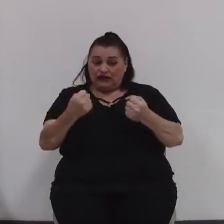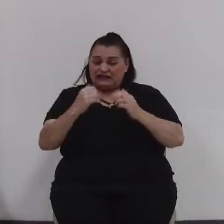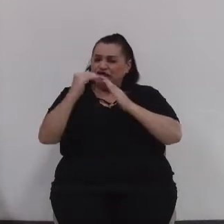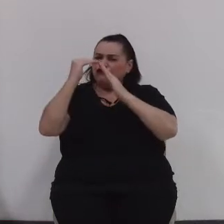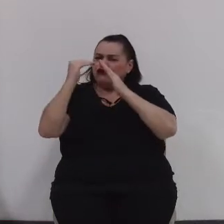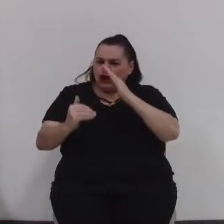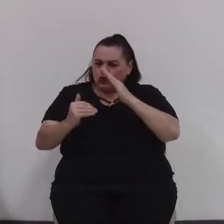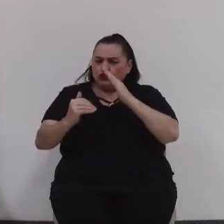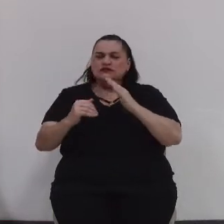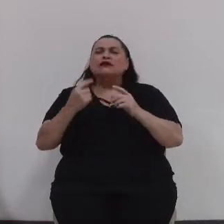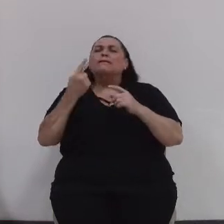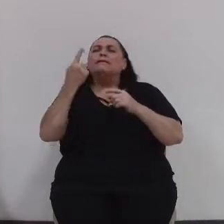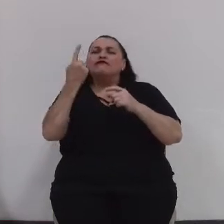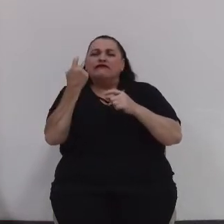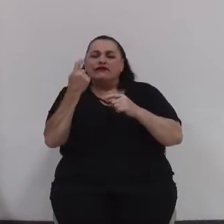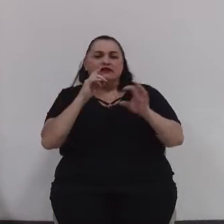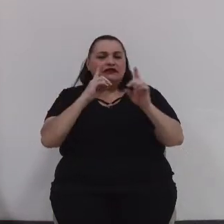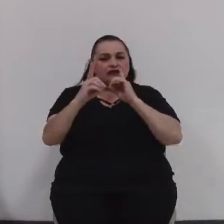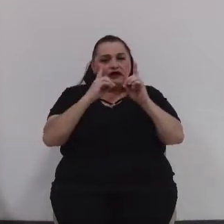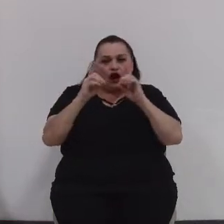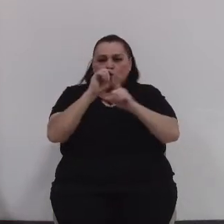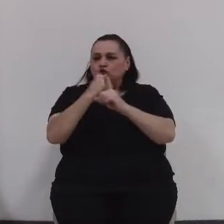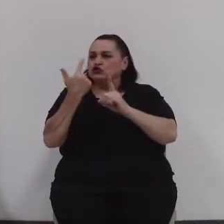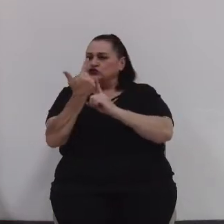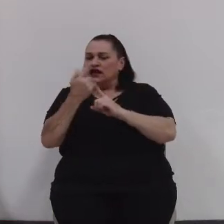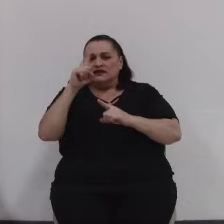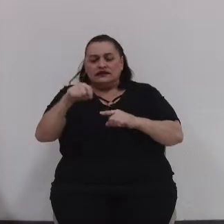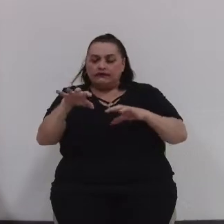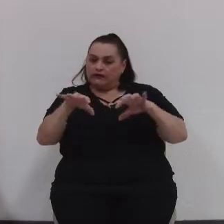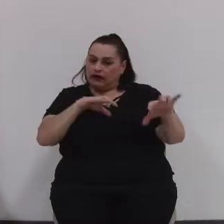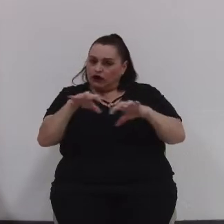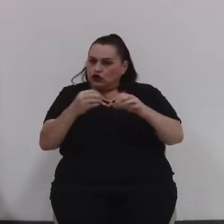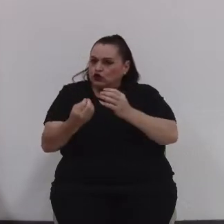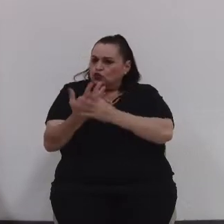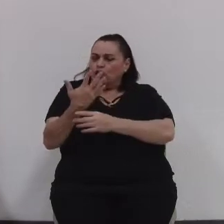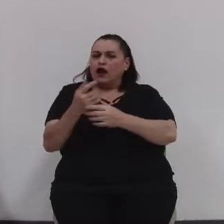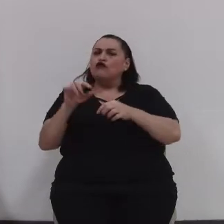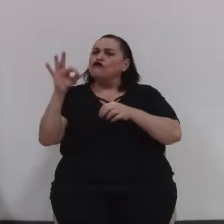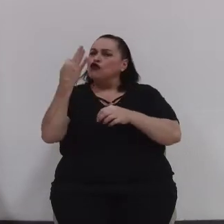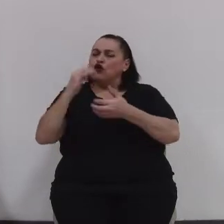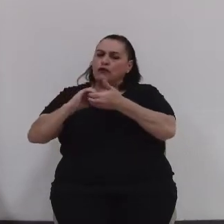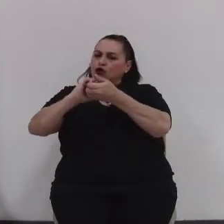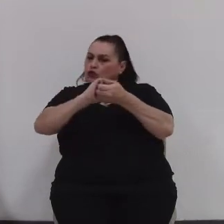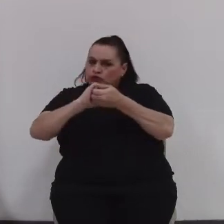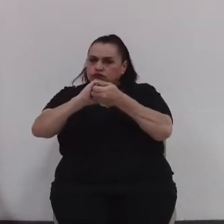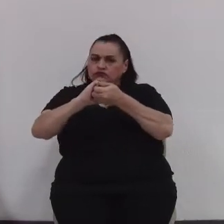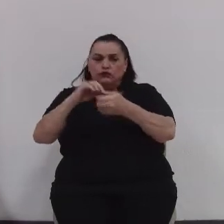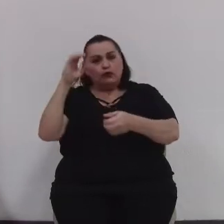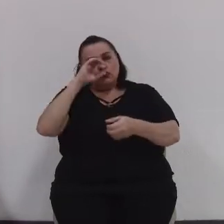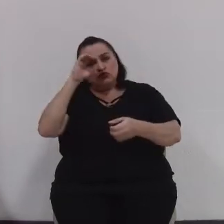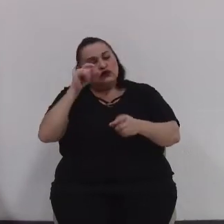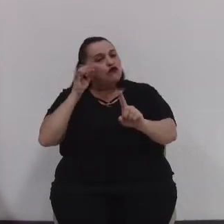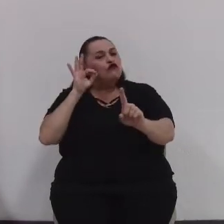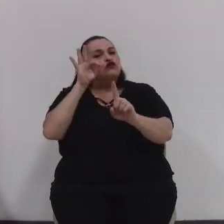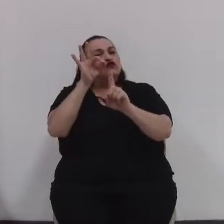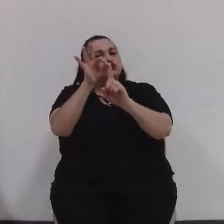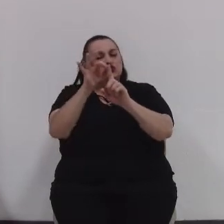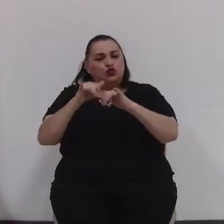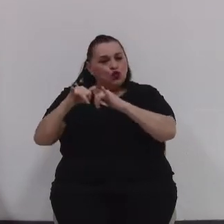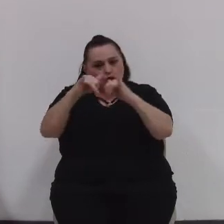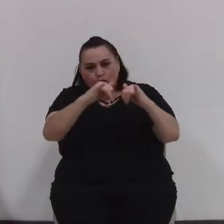entablar diálogos sociales y sofocan las posibilidades de actuar de forma colaborativa en búsqueda de un futuro común. Menos